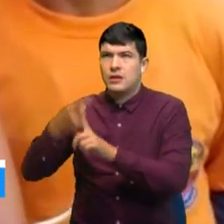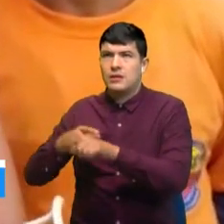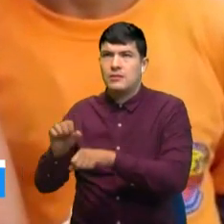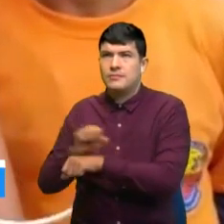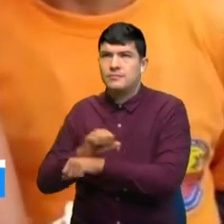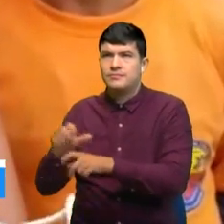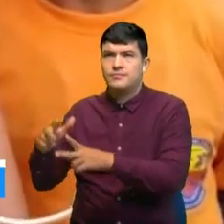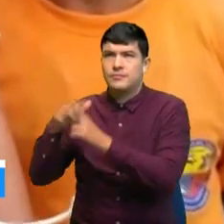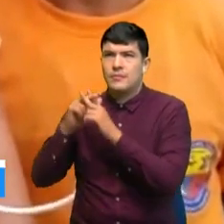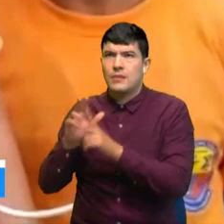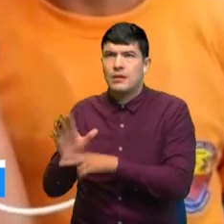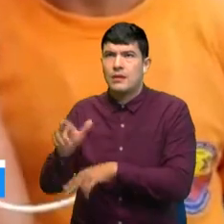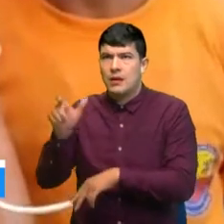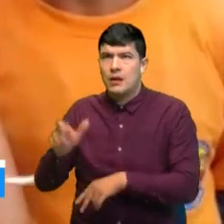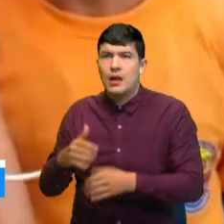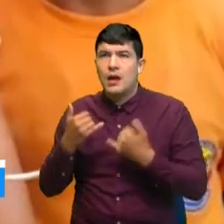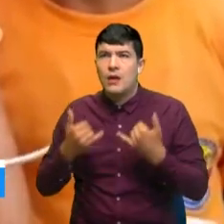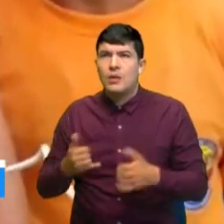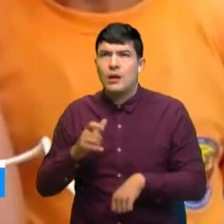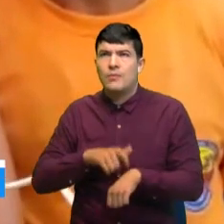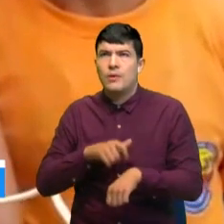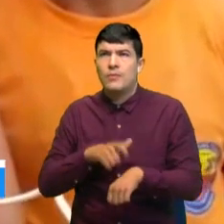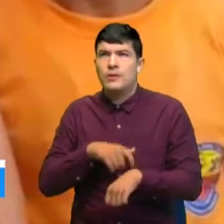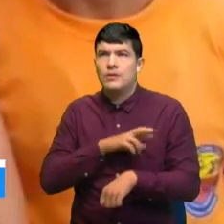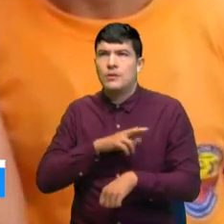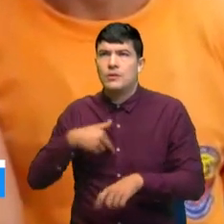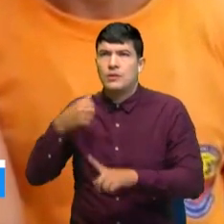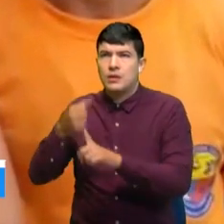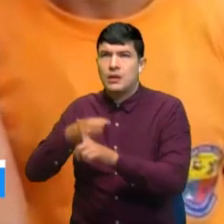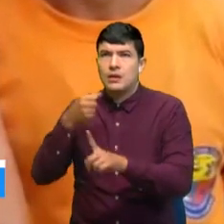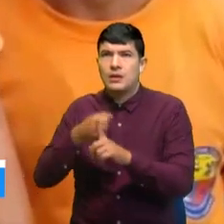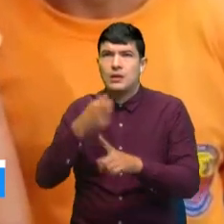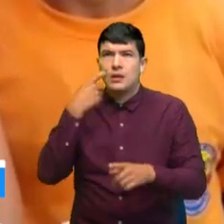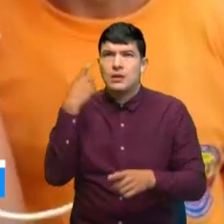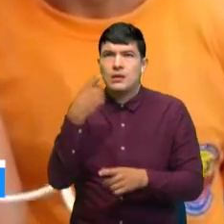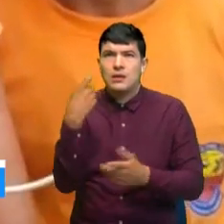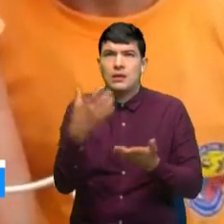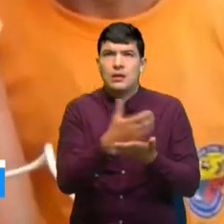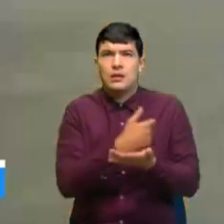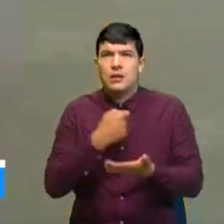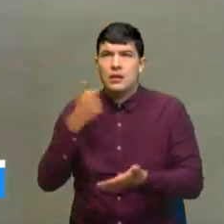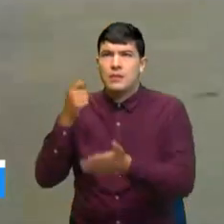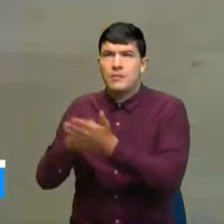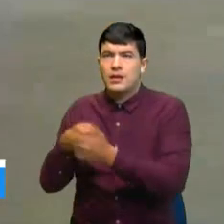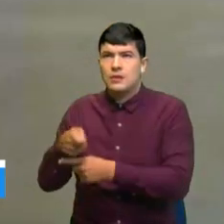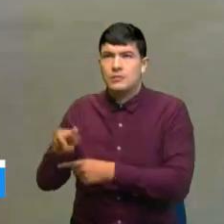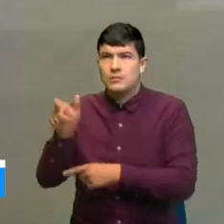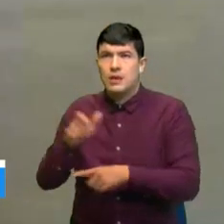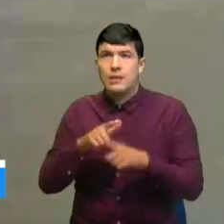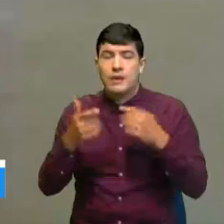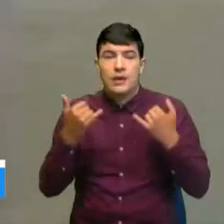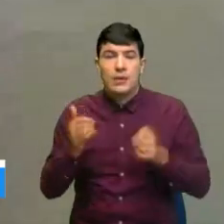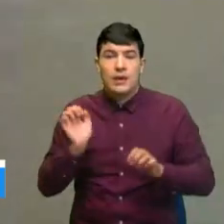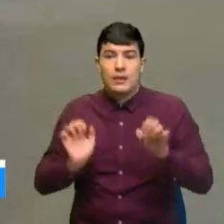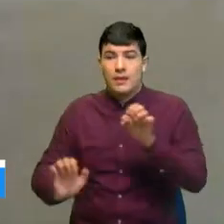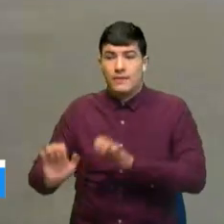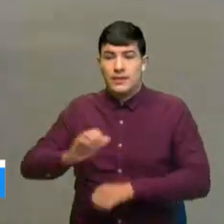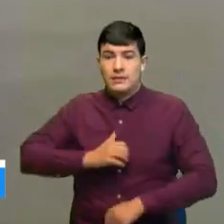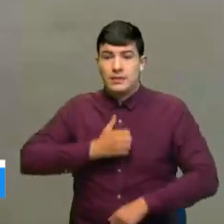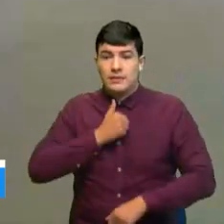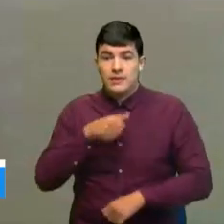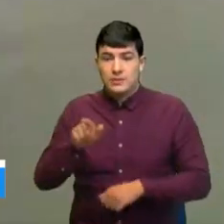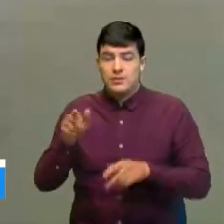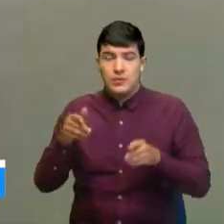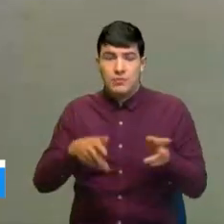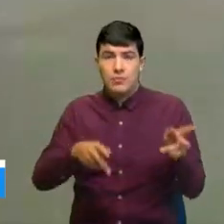por alquilo un señor en este momento estamos tratando de conseguir cómo pagarlo el alquiler la defensa civil de puente sogamoso